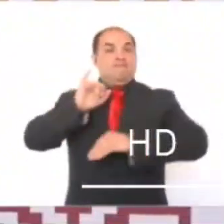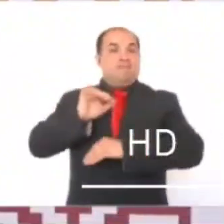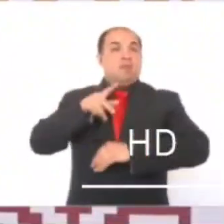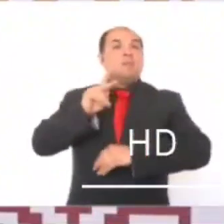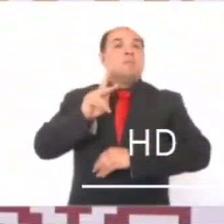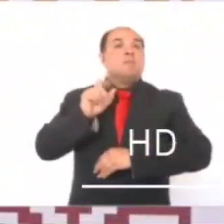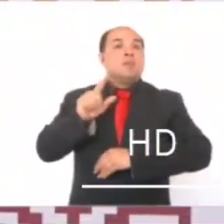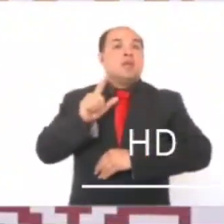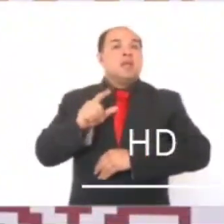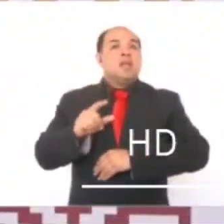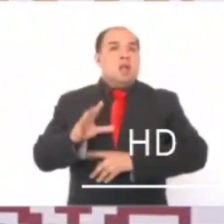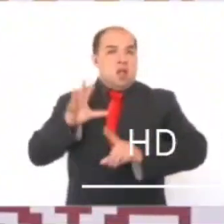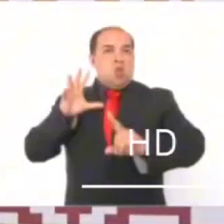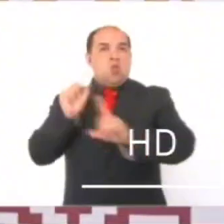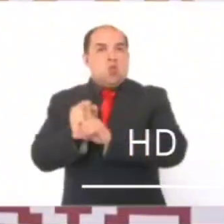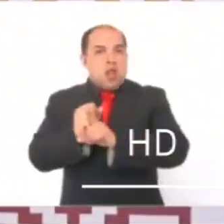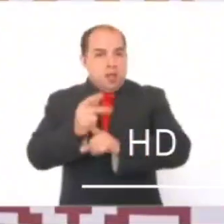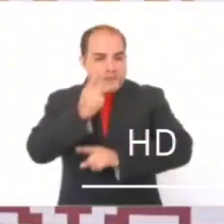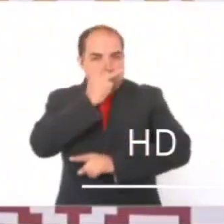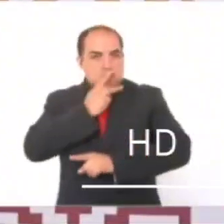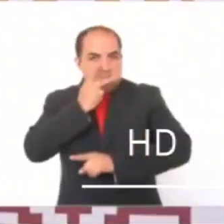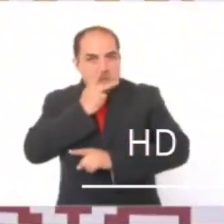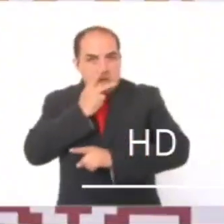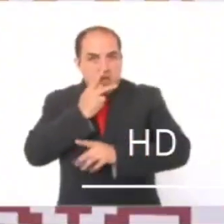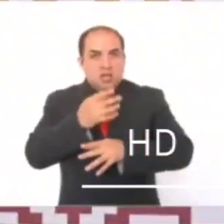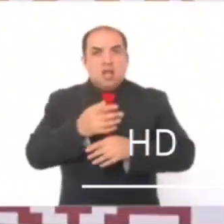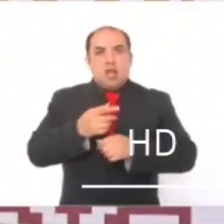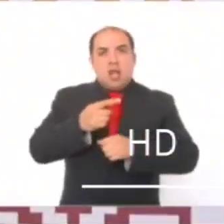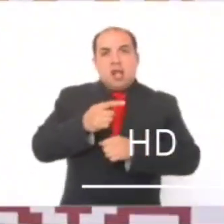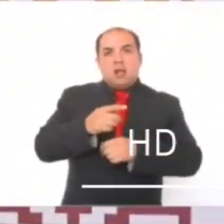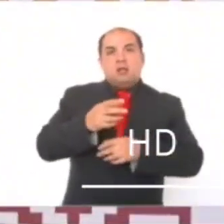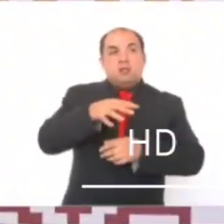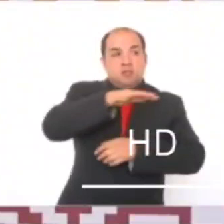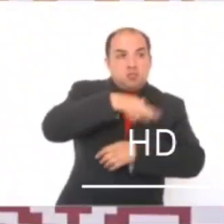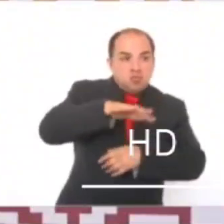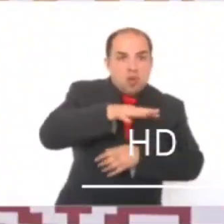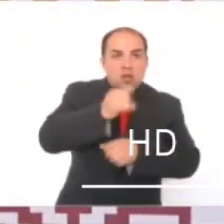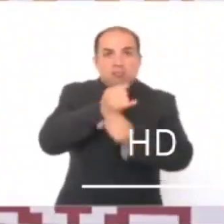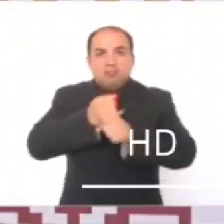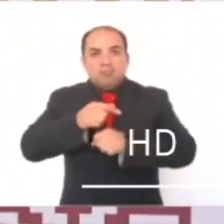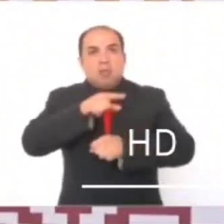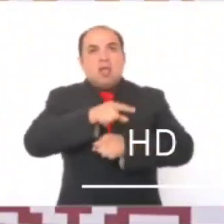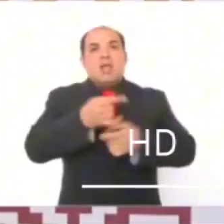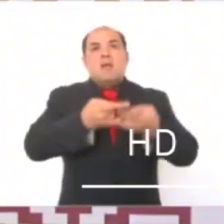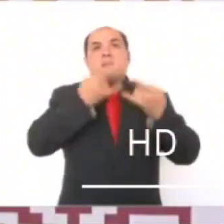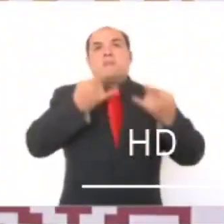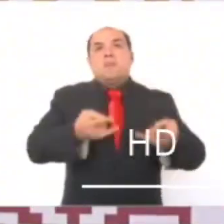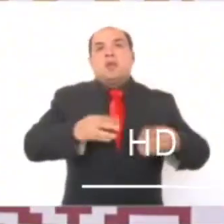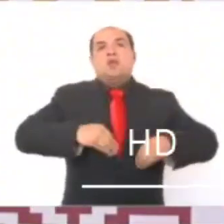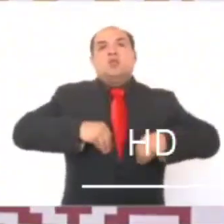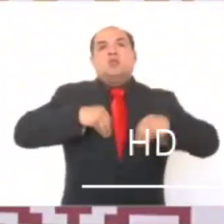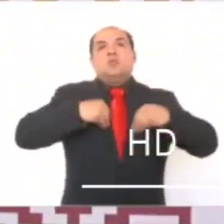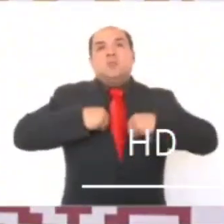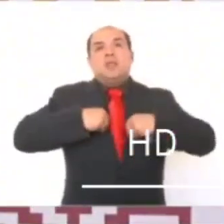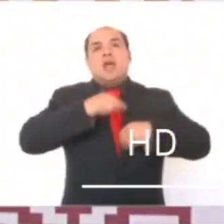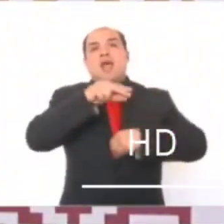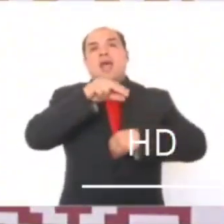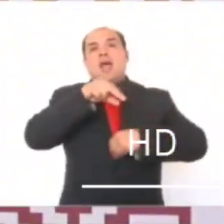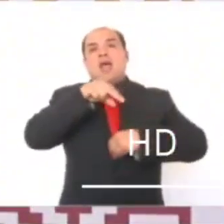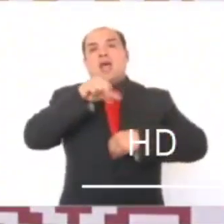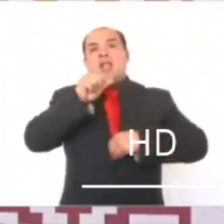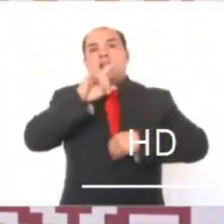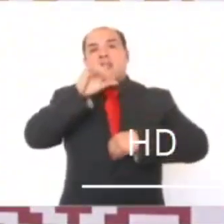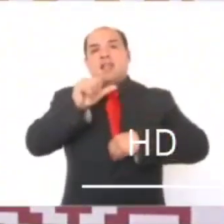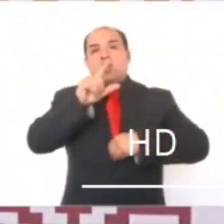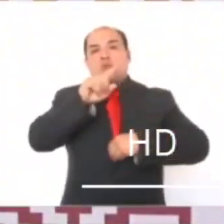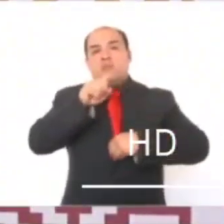lograr ser pedagogas si investigamos sobre la vida de Nadia López, escritora mixteca. Las mujeres